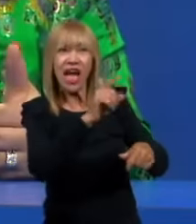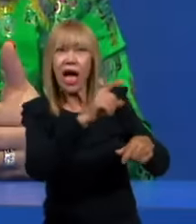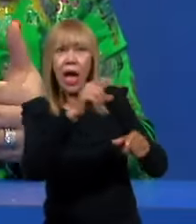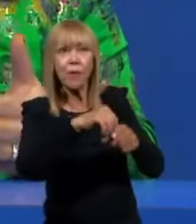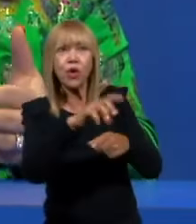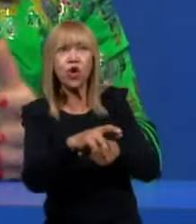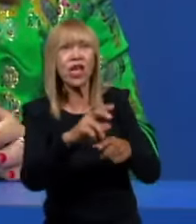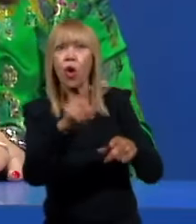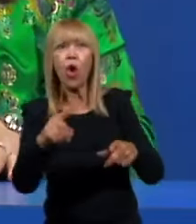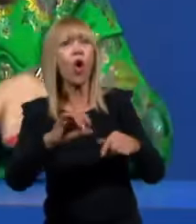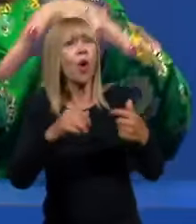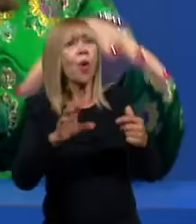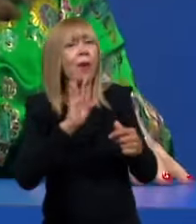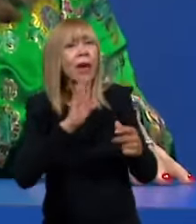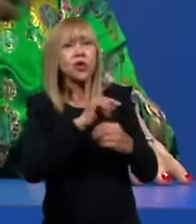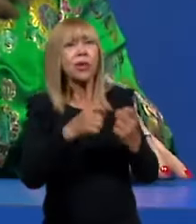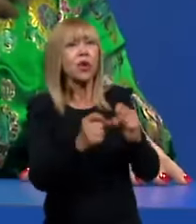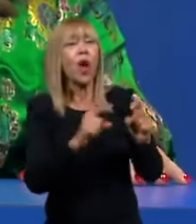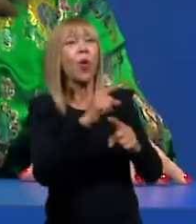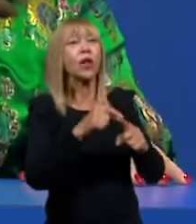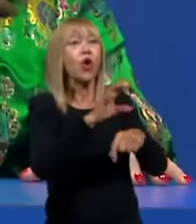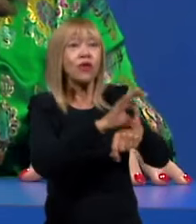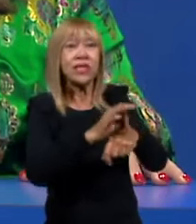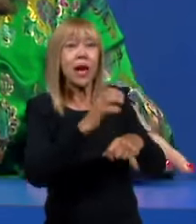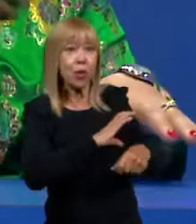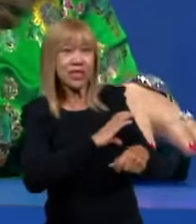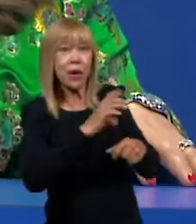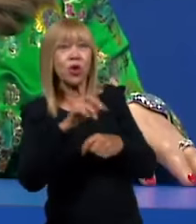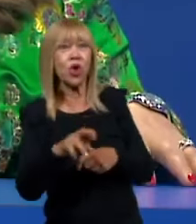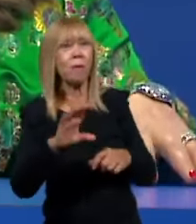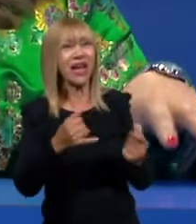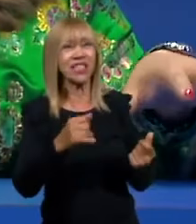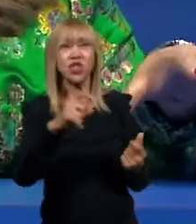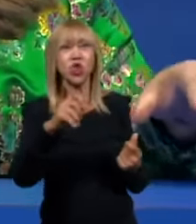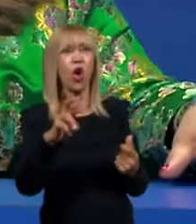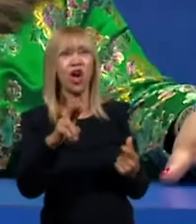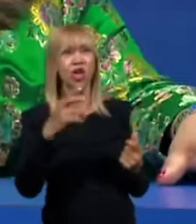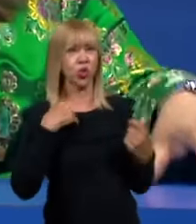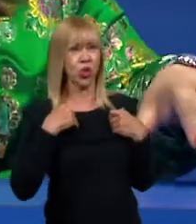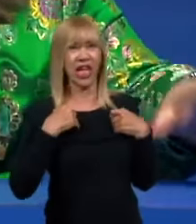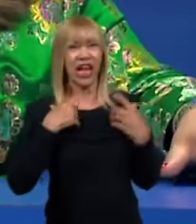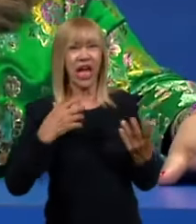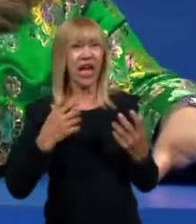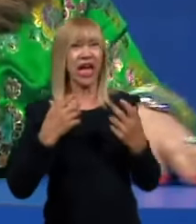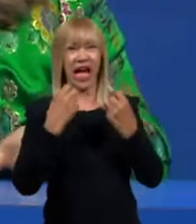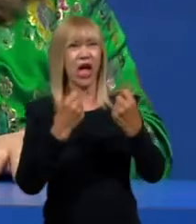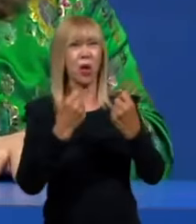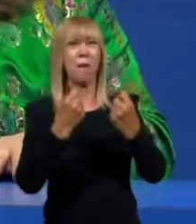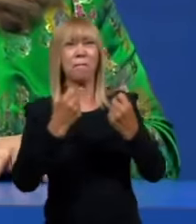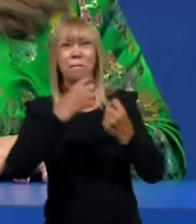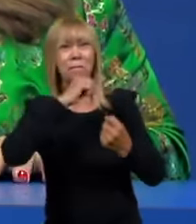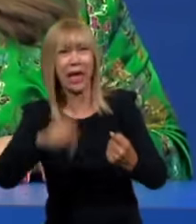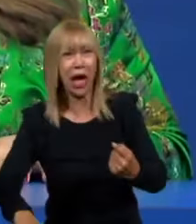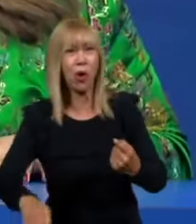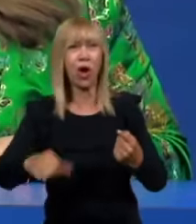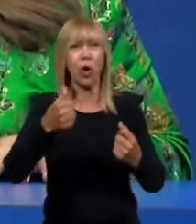a hablar de seguridad a la gente cuando los cuarteles de policía en Puerto Rico parecen junkers, donde tú tienes patrullas viejas y olvidadas allí, que los